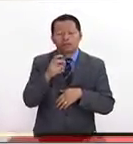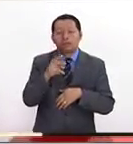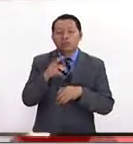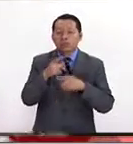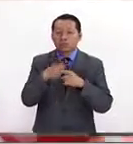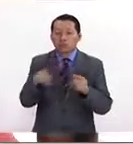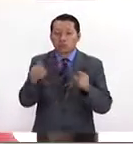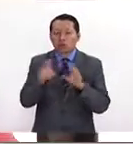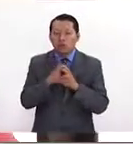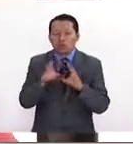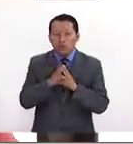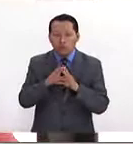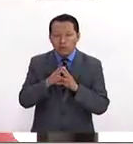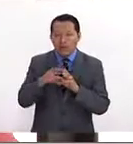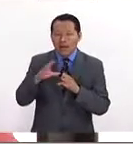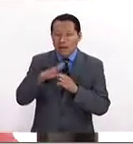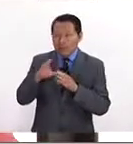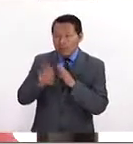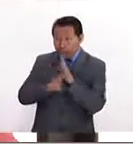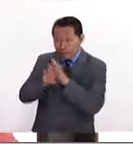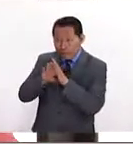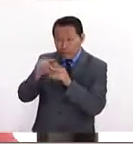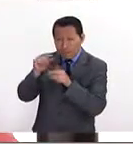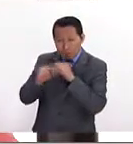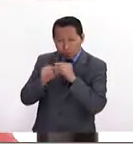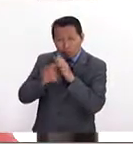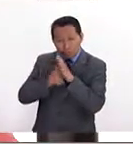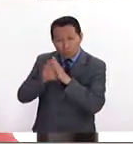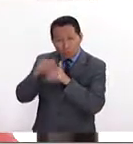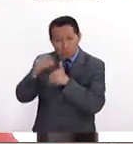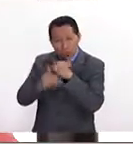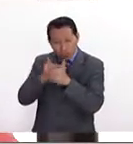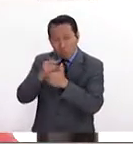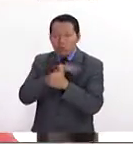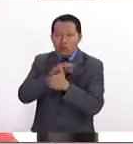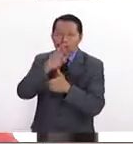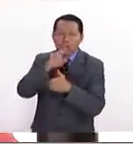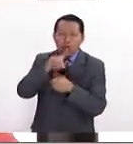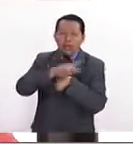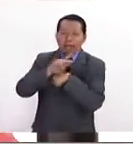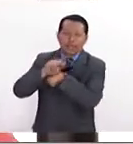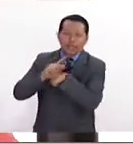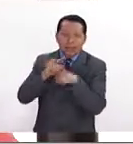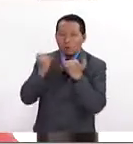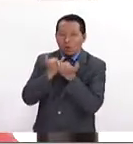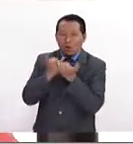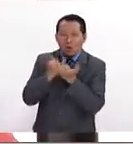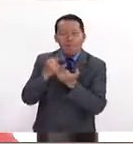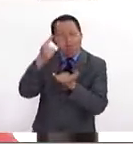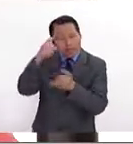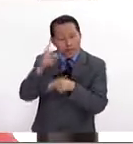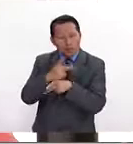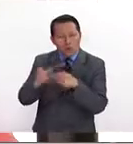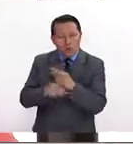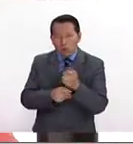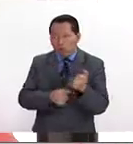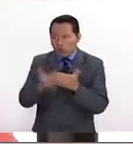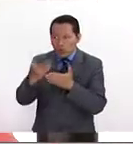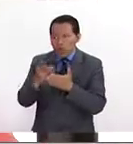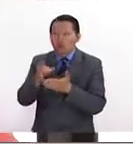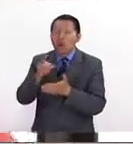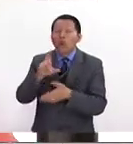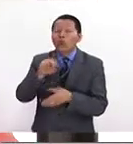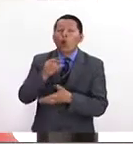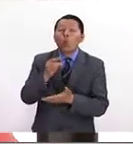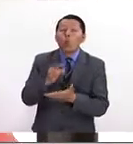más similares a la economía mexicana. De ahí que tenga un potencial para poder exportar otro tipo de productos y no ver solamente las mismas marcas que